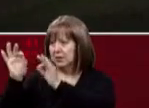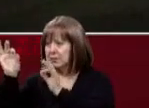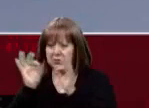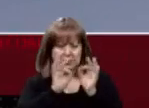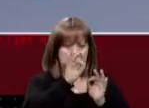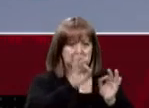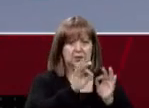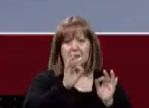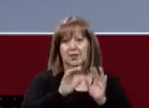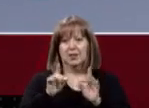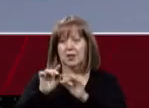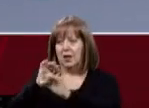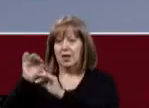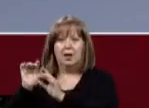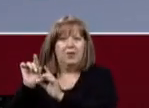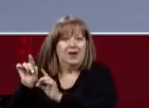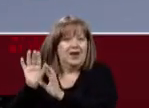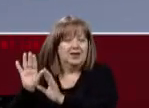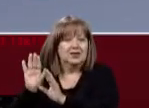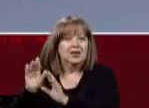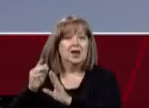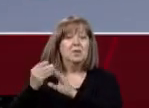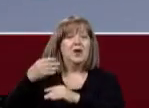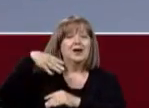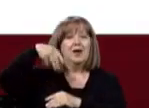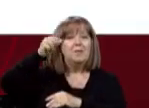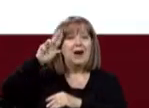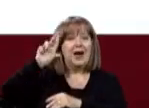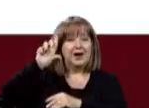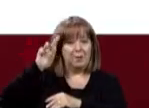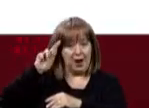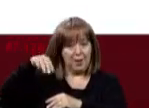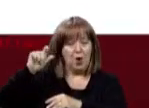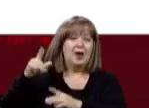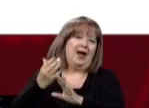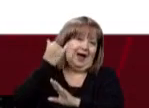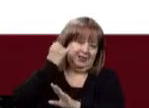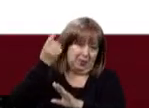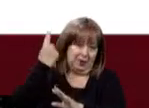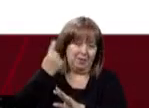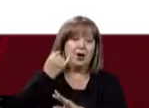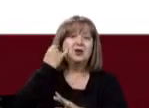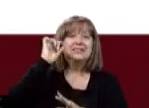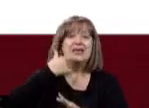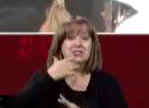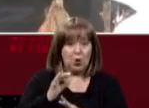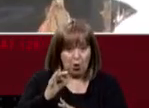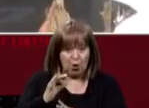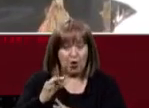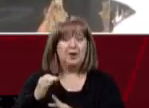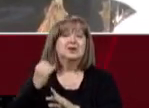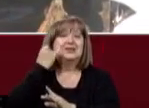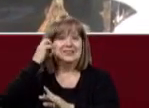usaban, porque las esculturas de mármol se hacían primero en arcilla o en yeso, después se